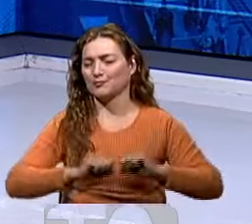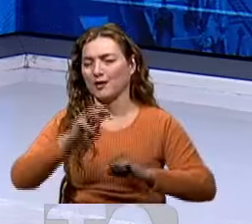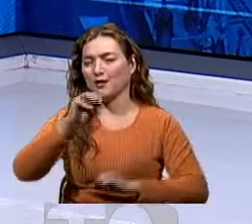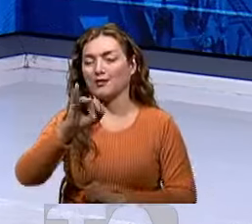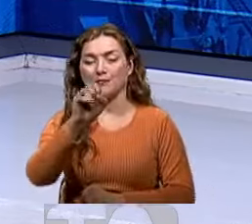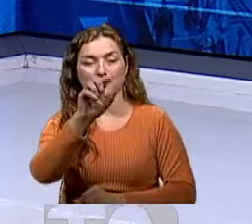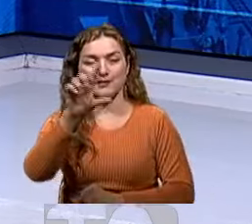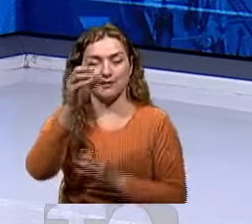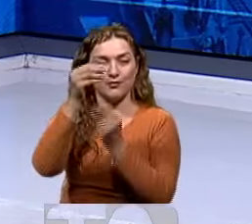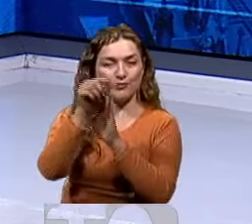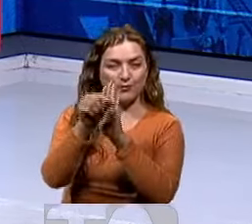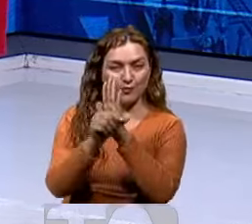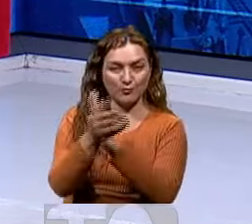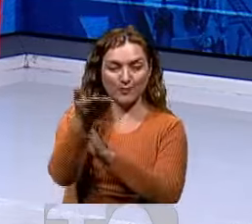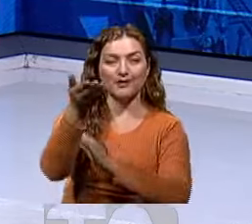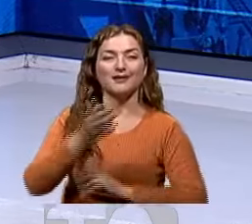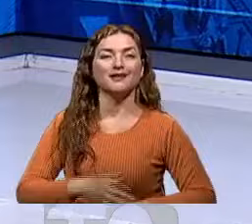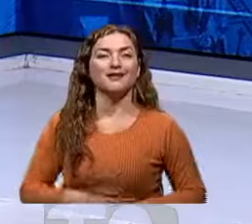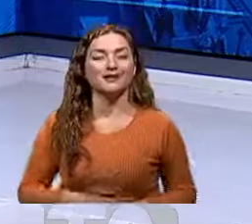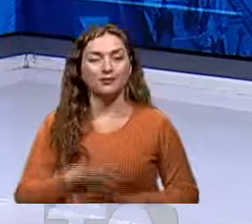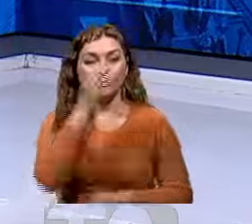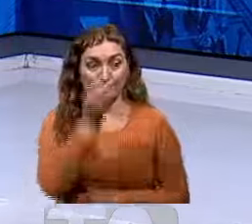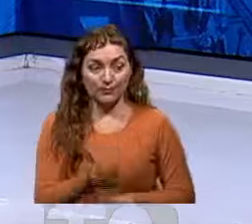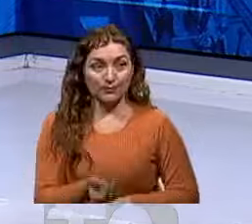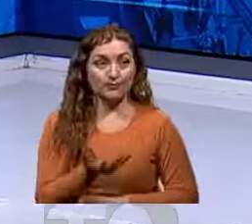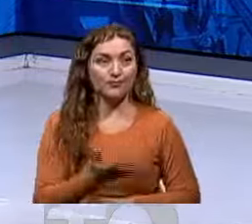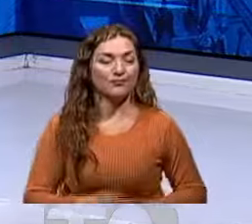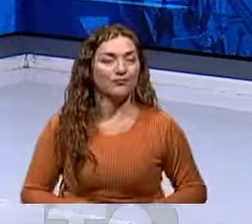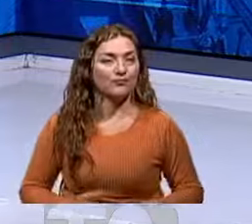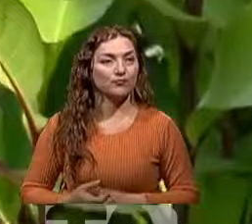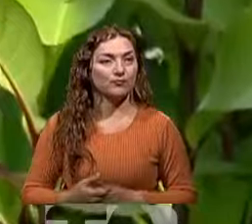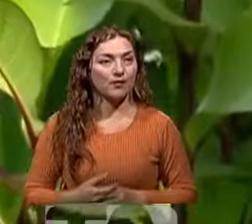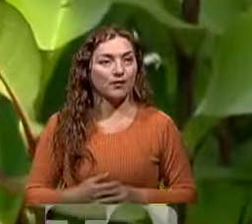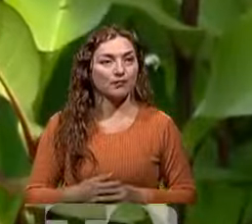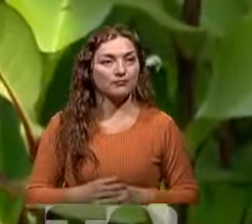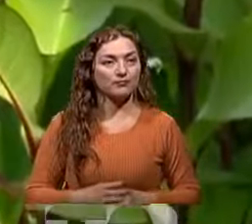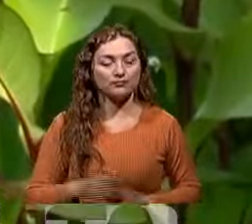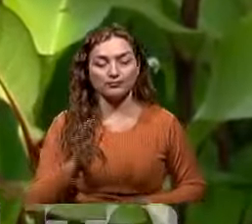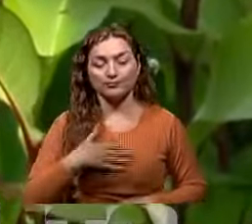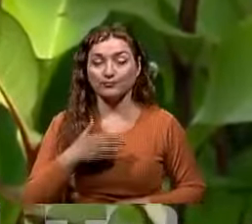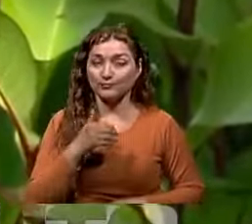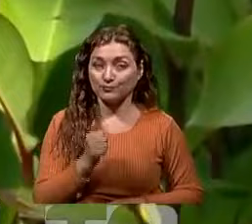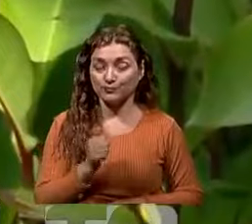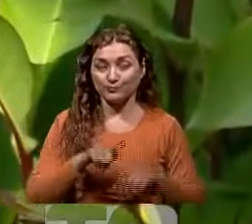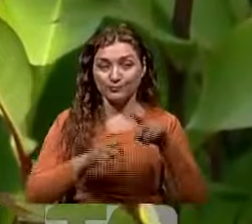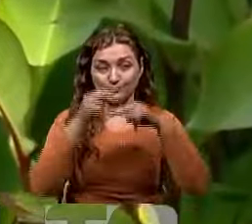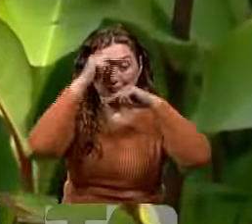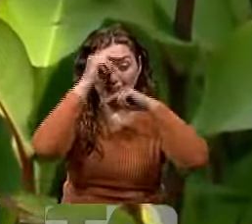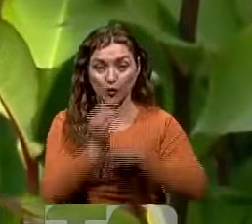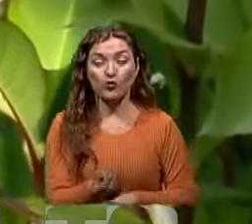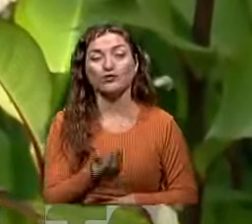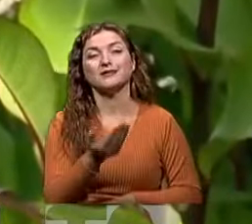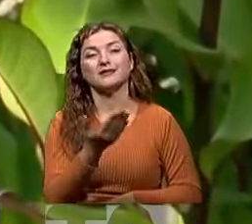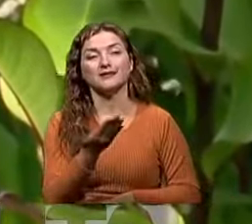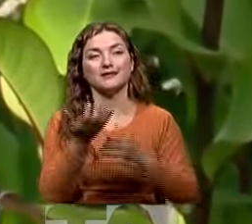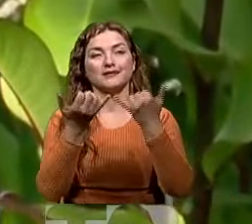Viesis nos tiene todos los detalles. Michelle, te escuchamos. Buenos días. ¿Qué tal? ¿Cómo están en estudios, amigos televidentes? Muy buenos días.